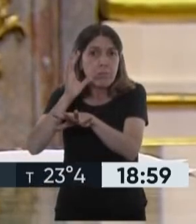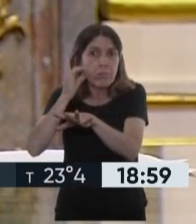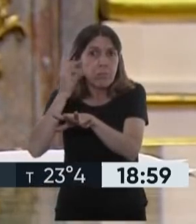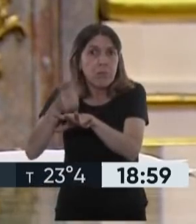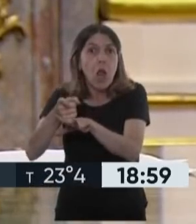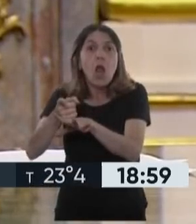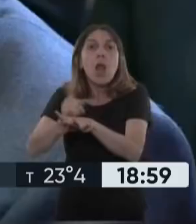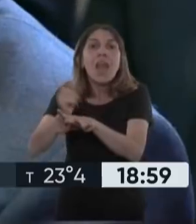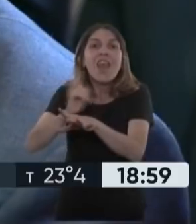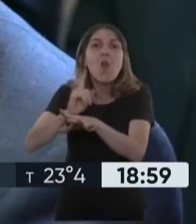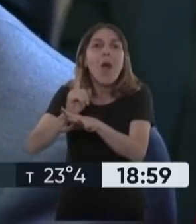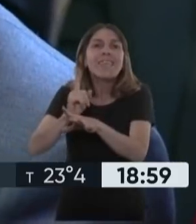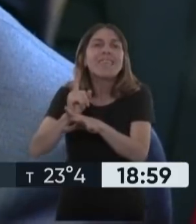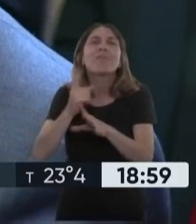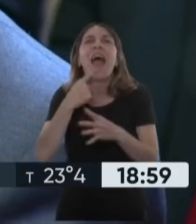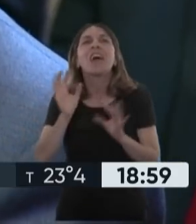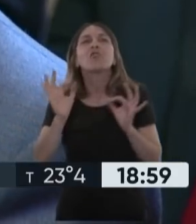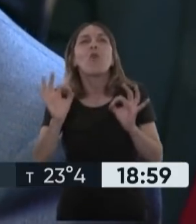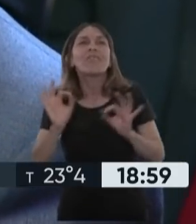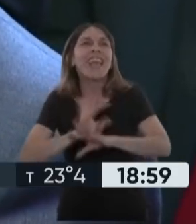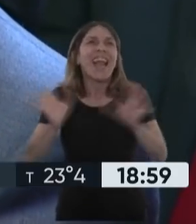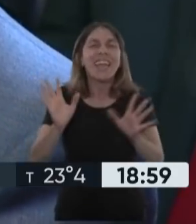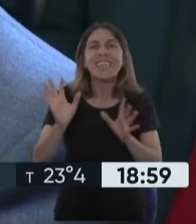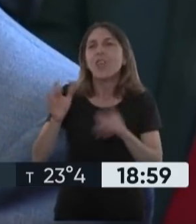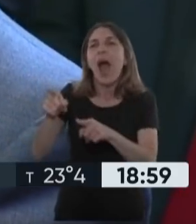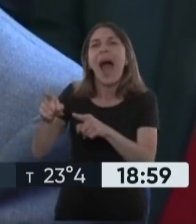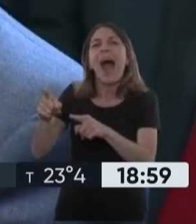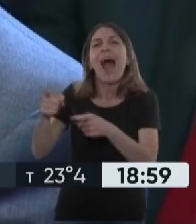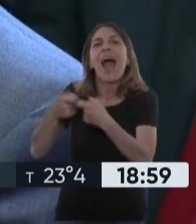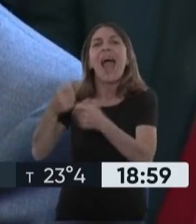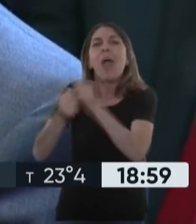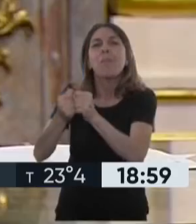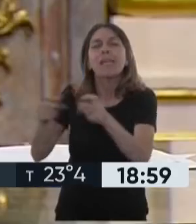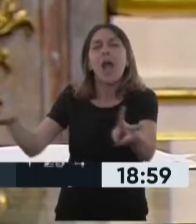una condición suficiente, es decir, no solo tener ganancia alta es